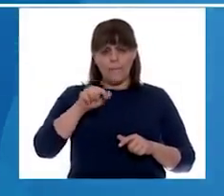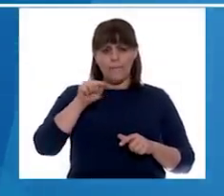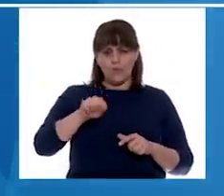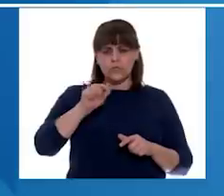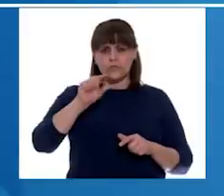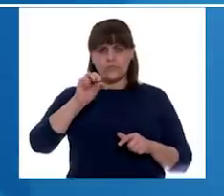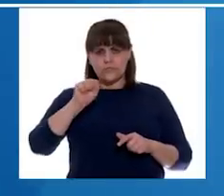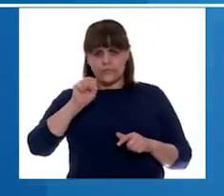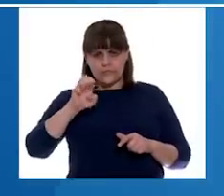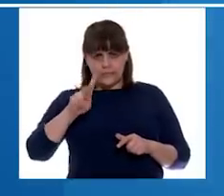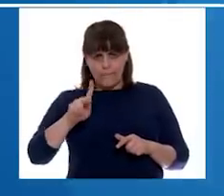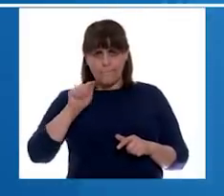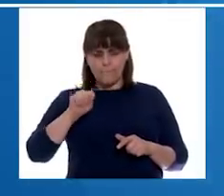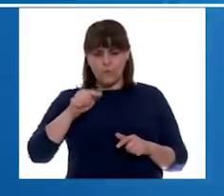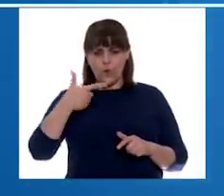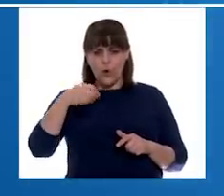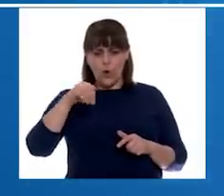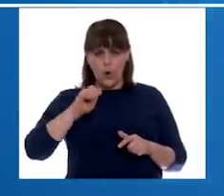conalitech.cep.gov.mx.